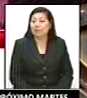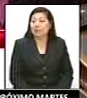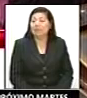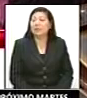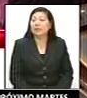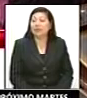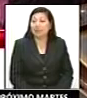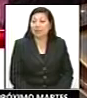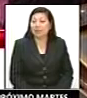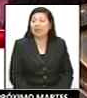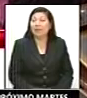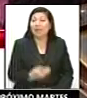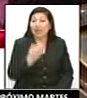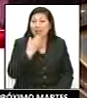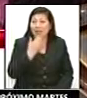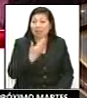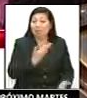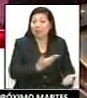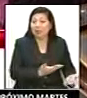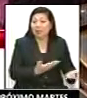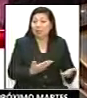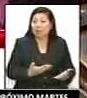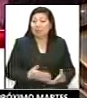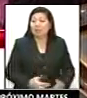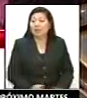Muchas gracias, señora presidenta, por la invitación.